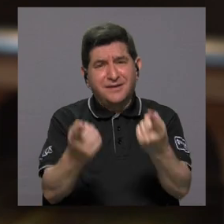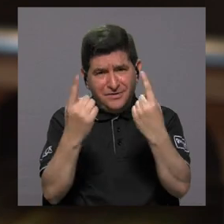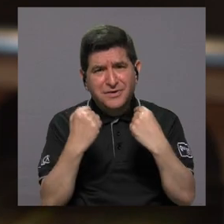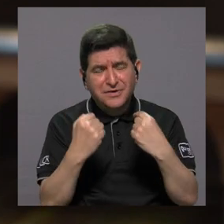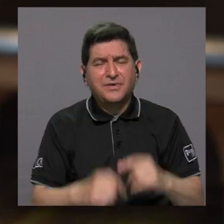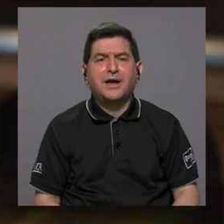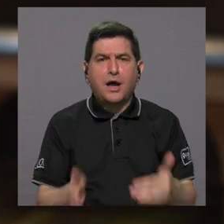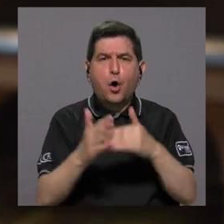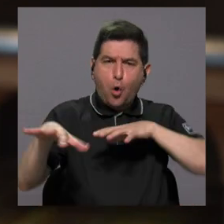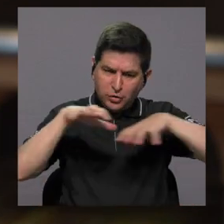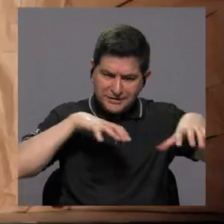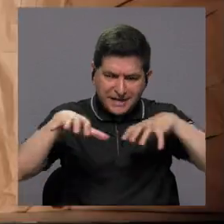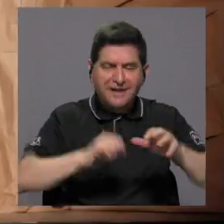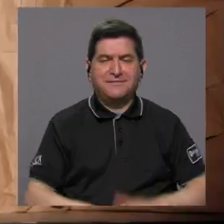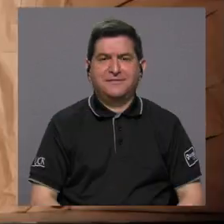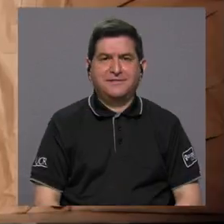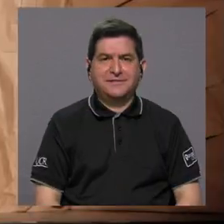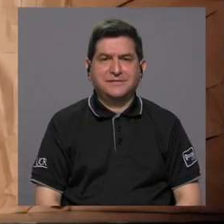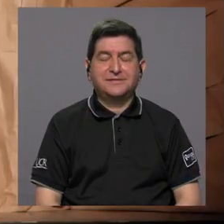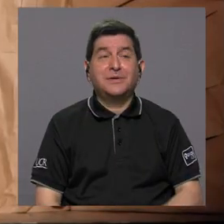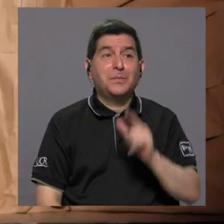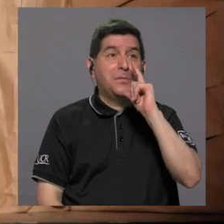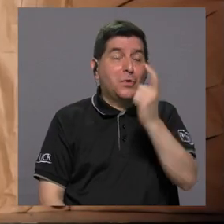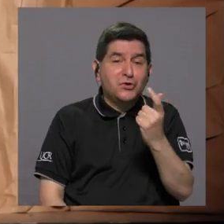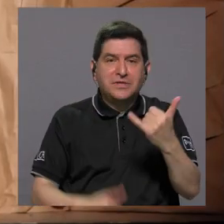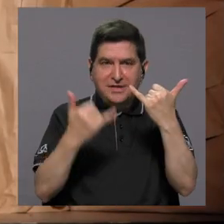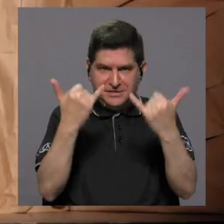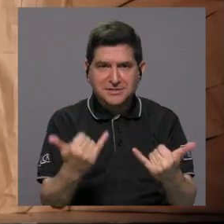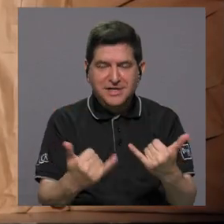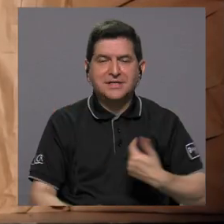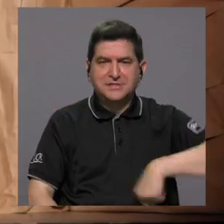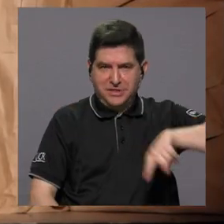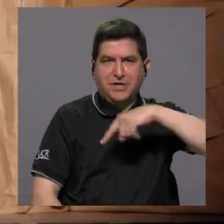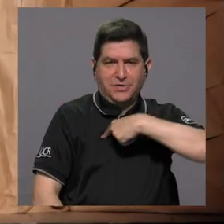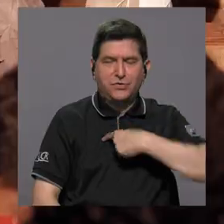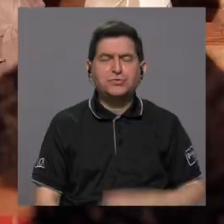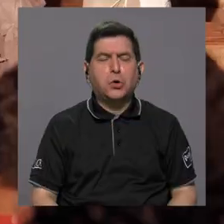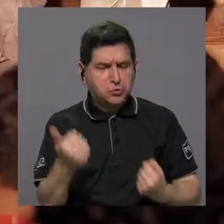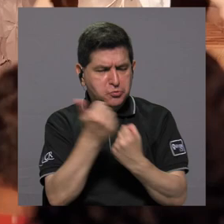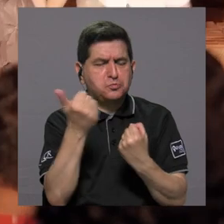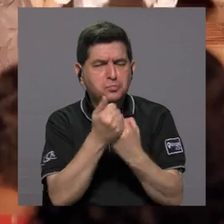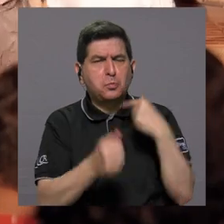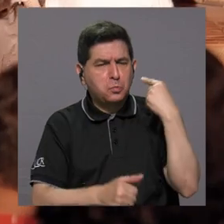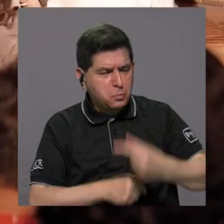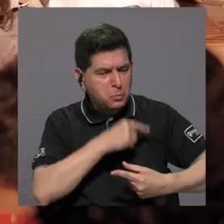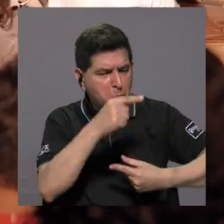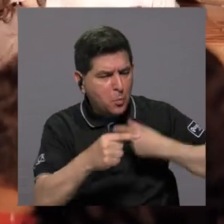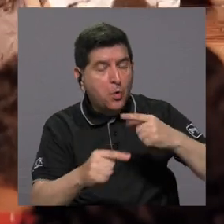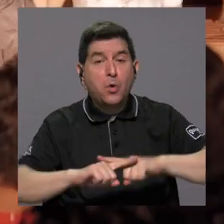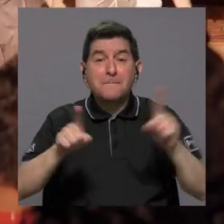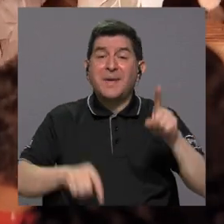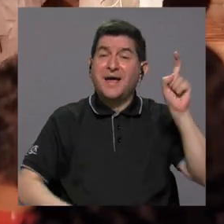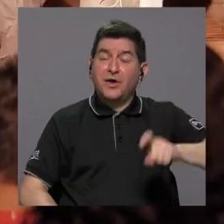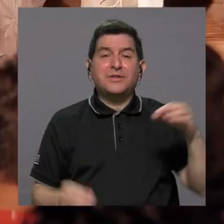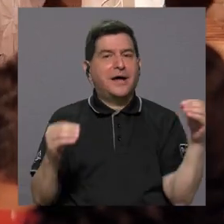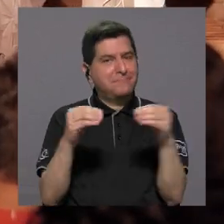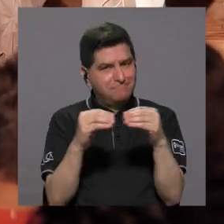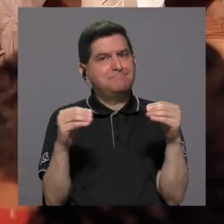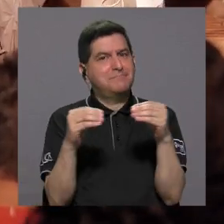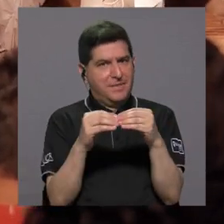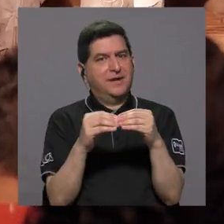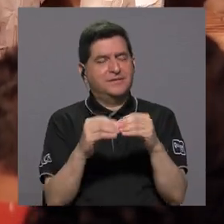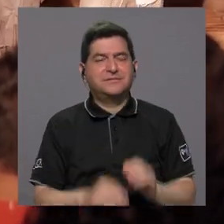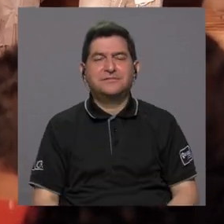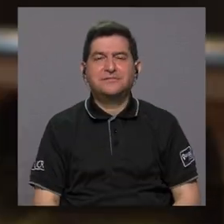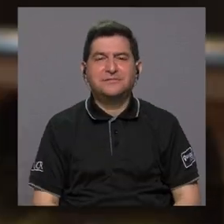para poder reactivarnos. Por dicha, hemos tenido bastante apoyo poco a poco, pero necesitamos más, ¿verdad?